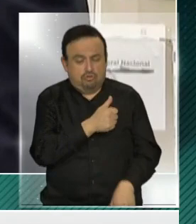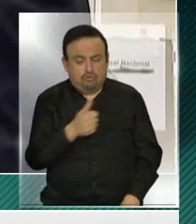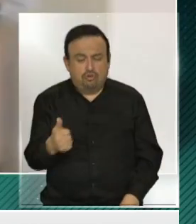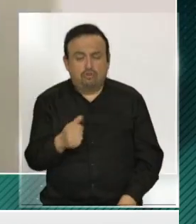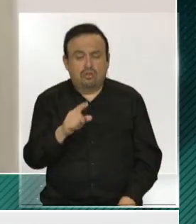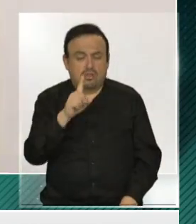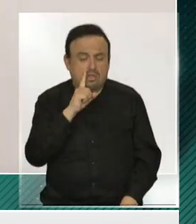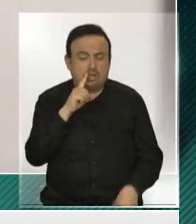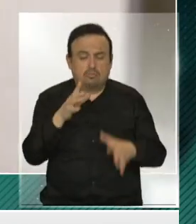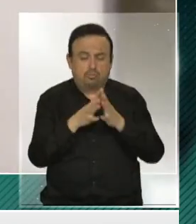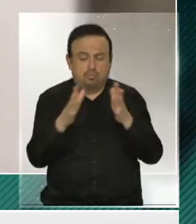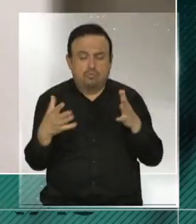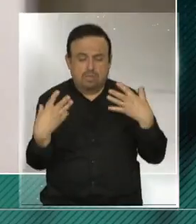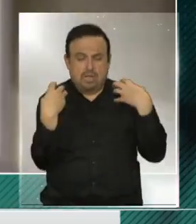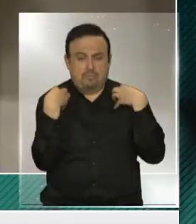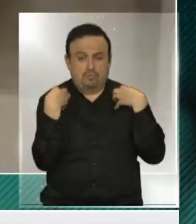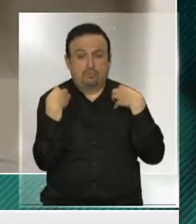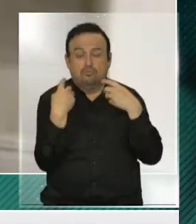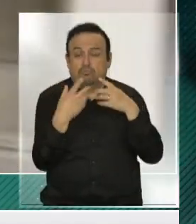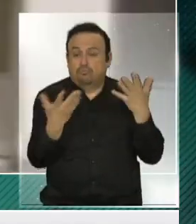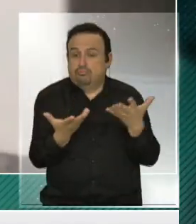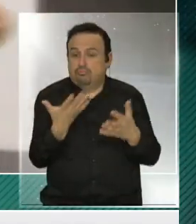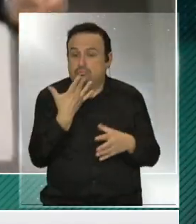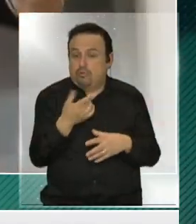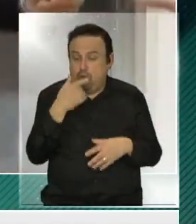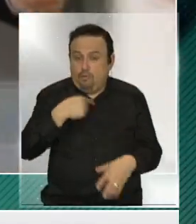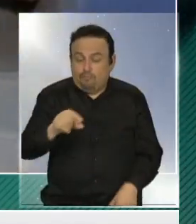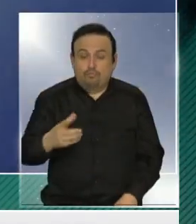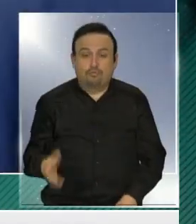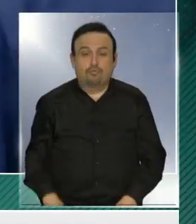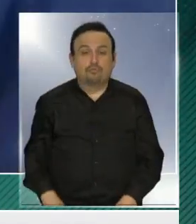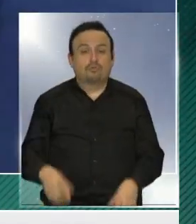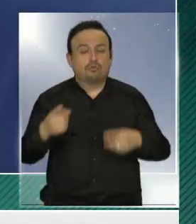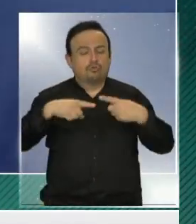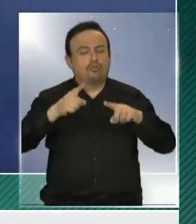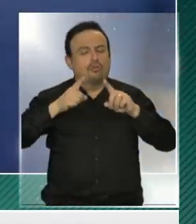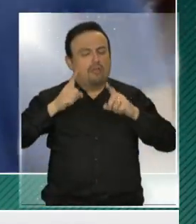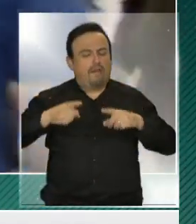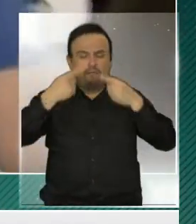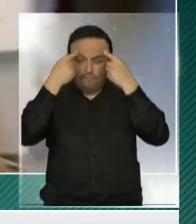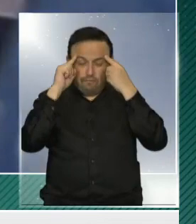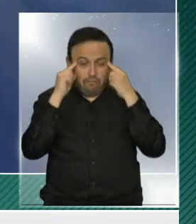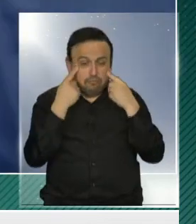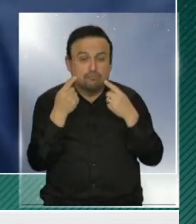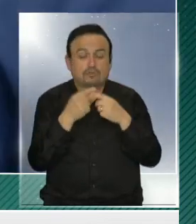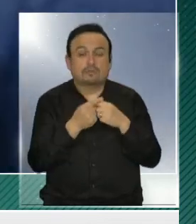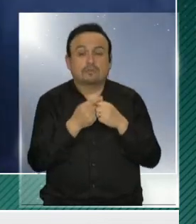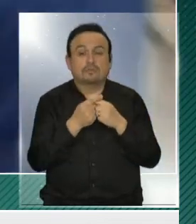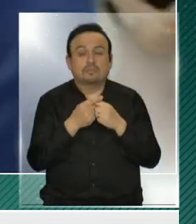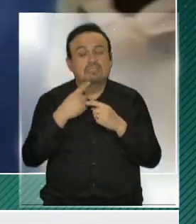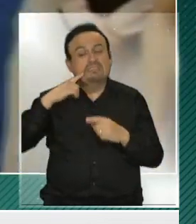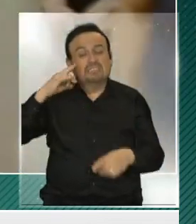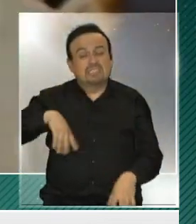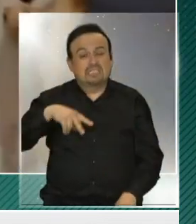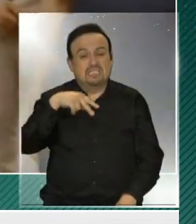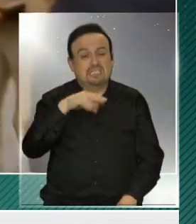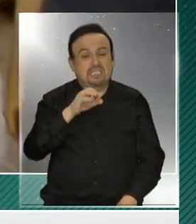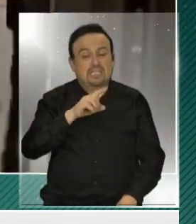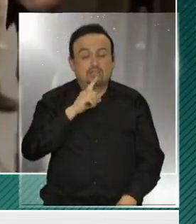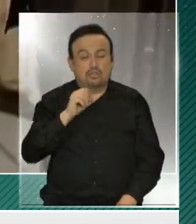que tener mucha responsabilidad por lo que viene. Ese es el esfuerzo de todos. Yo sé que Néstor hoy